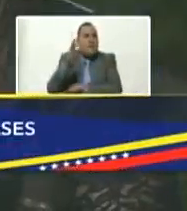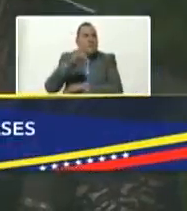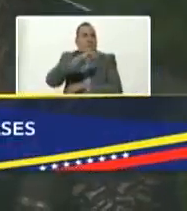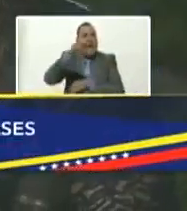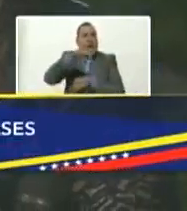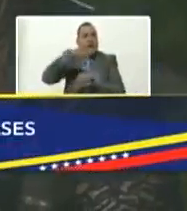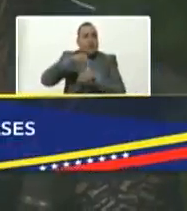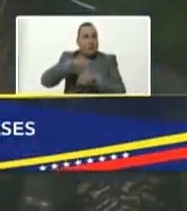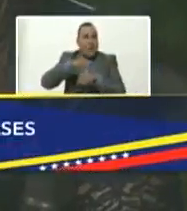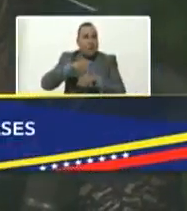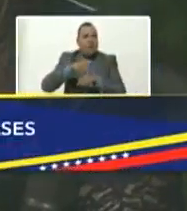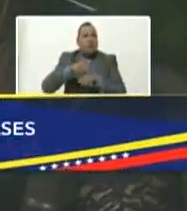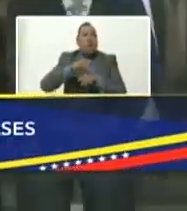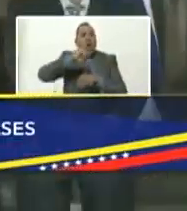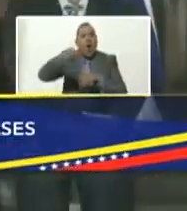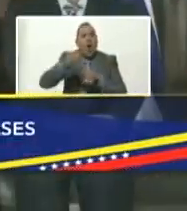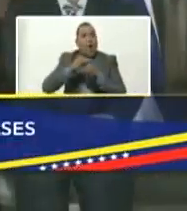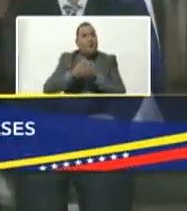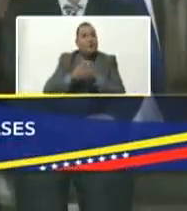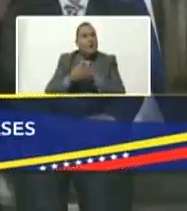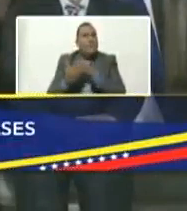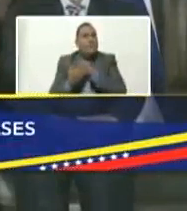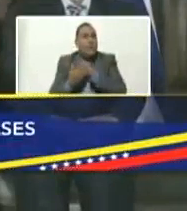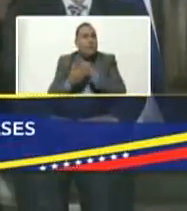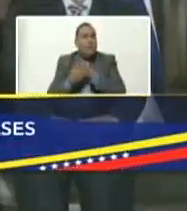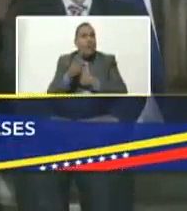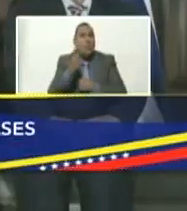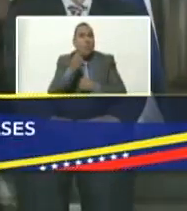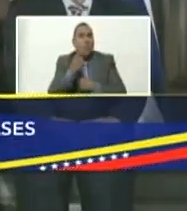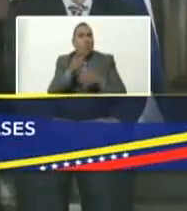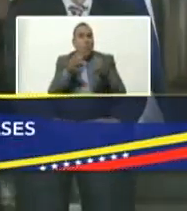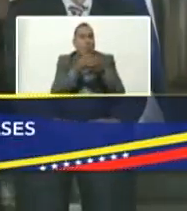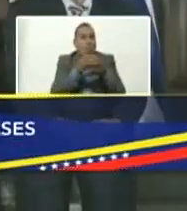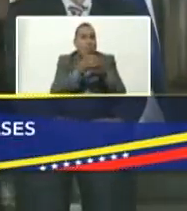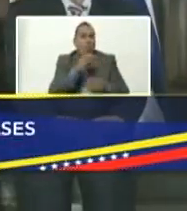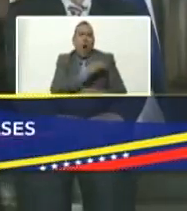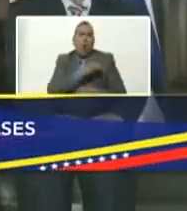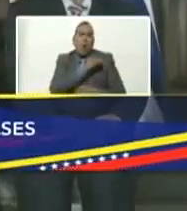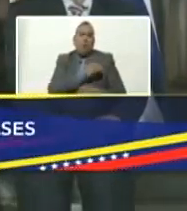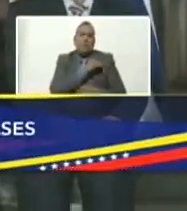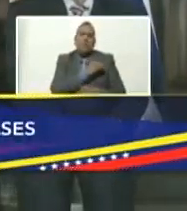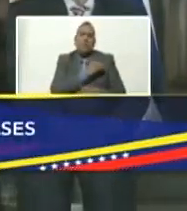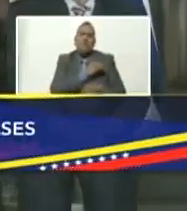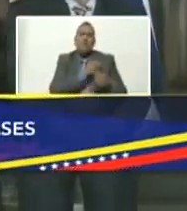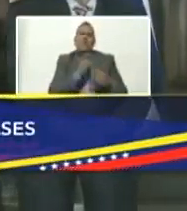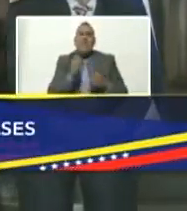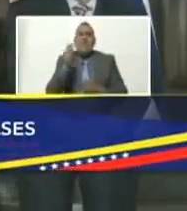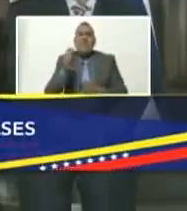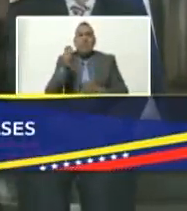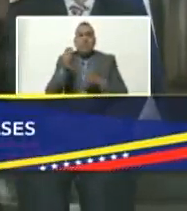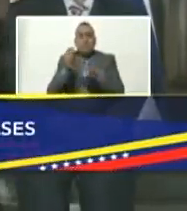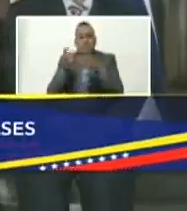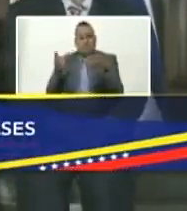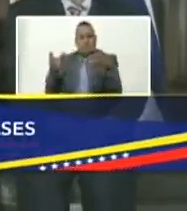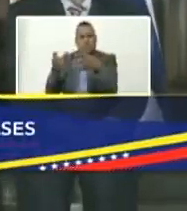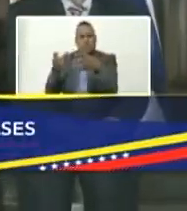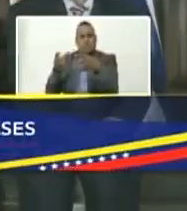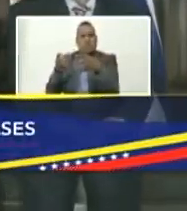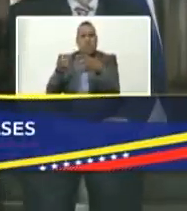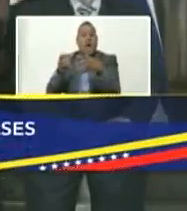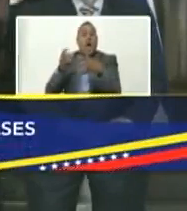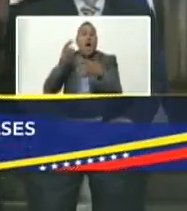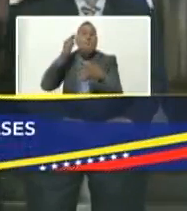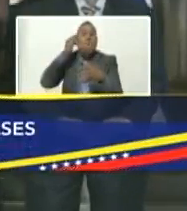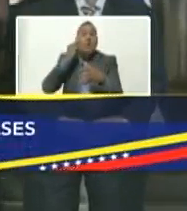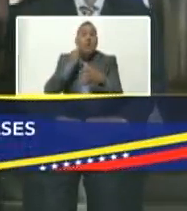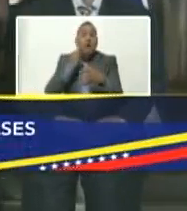Rodríguez, de la conformación de una comisión integrada por diputados del bloque bolivariano